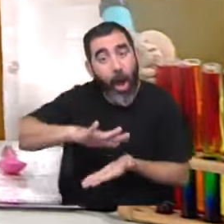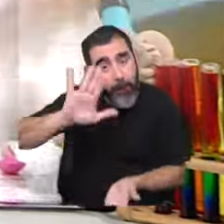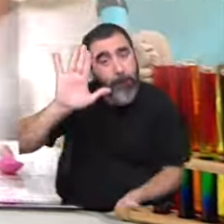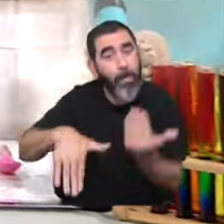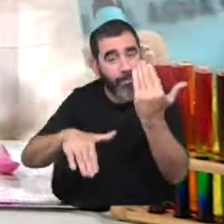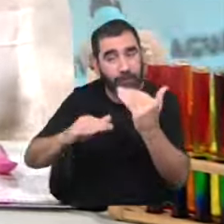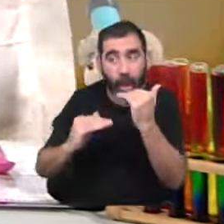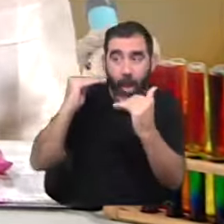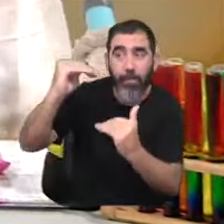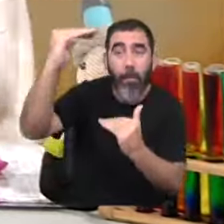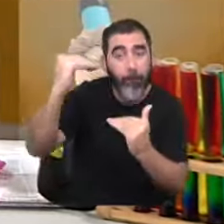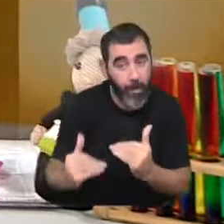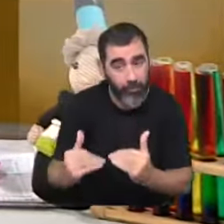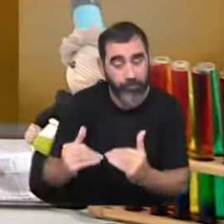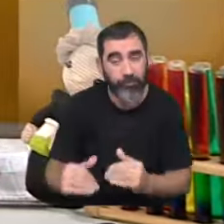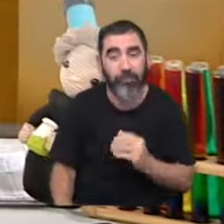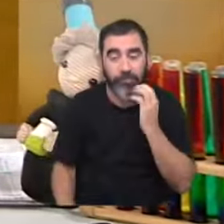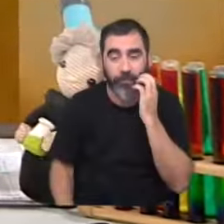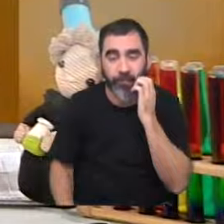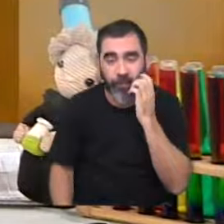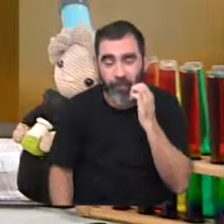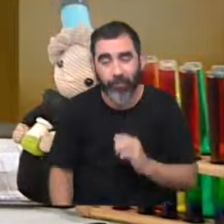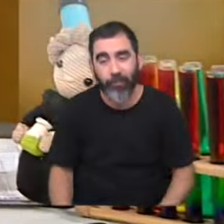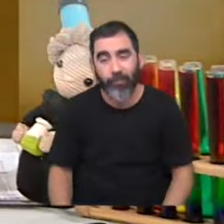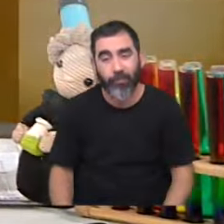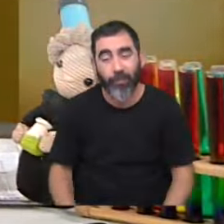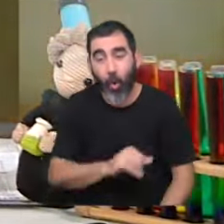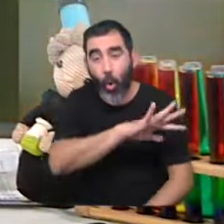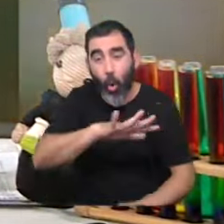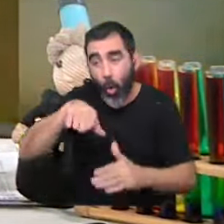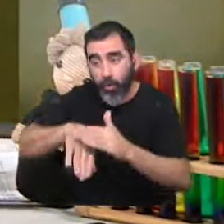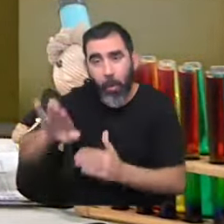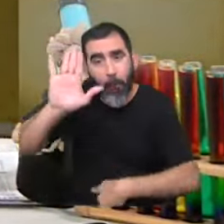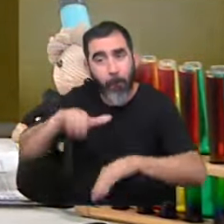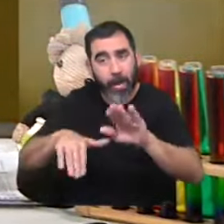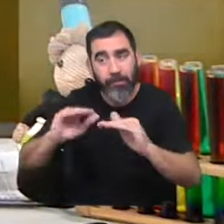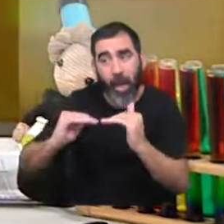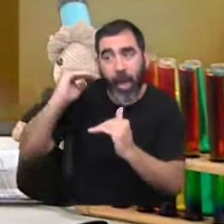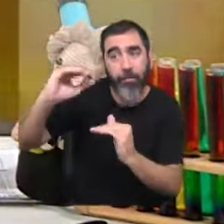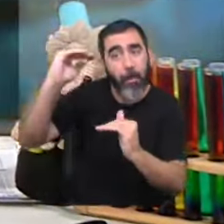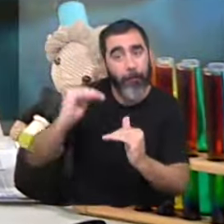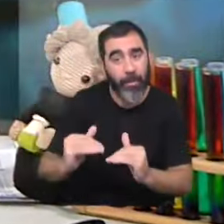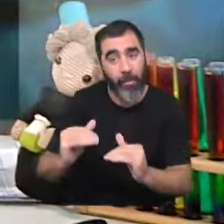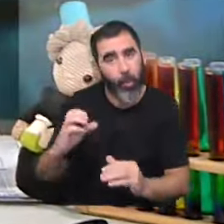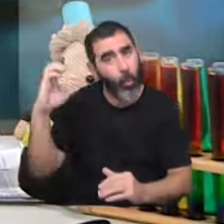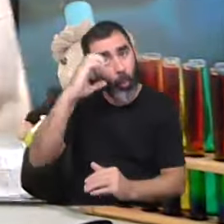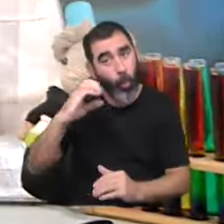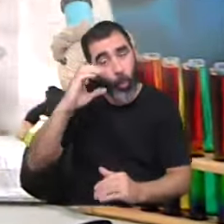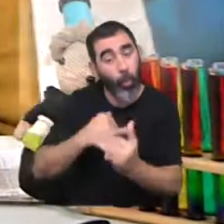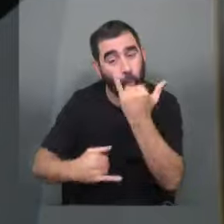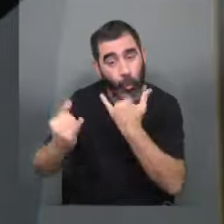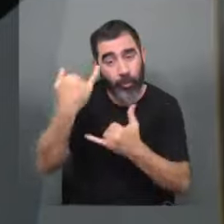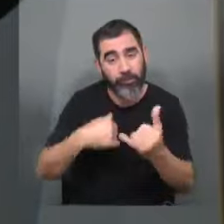más volcanes, hay más actividad volcánica debajo del océano, justamente, que sobre la superficie, que es un dato curioso. Ahí está, ahí